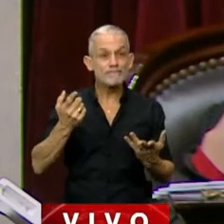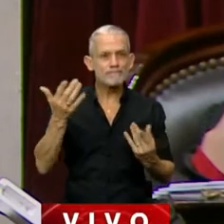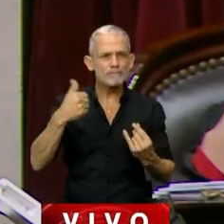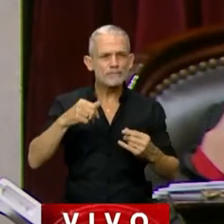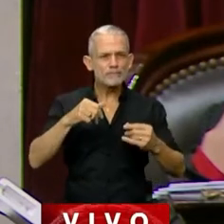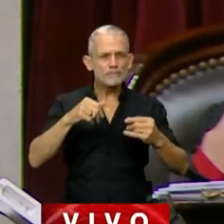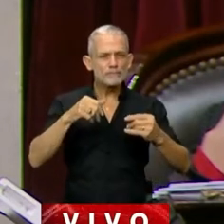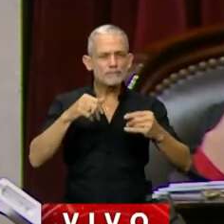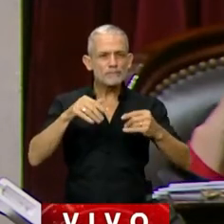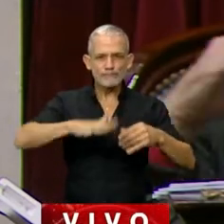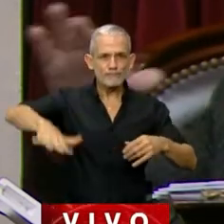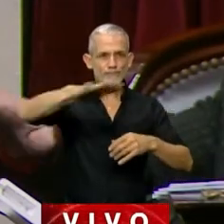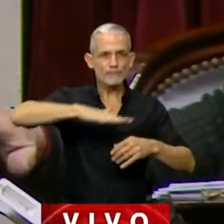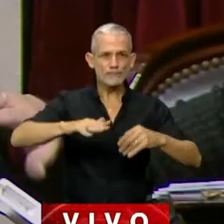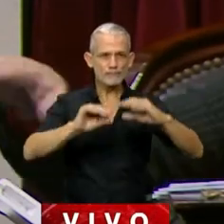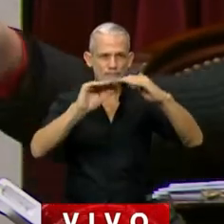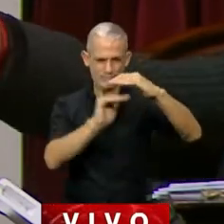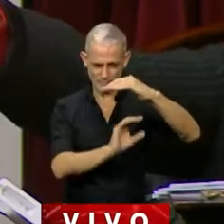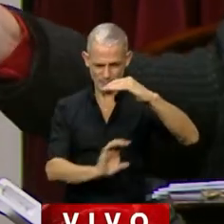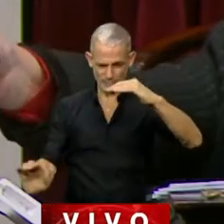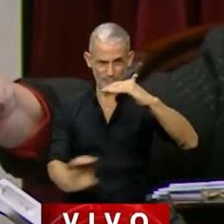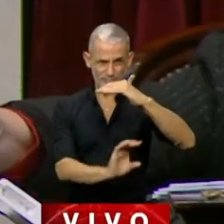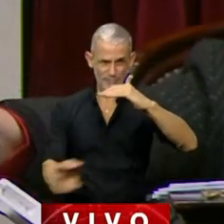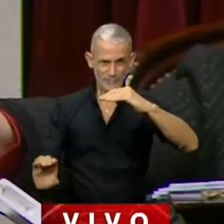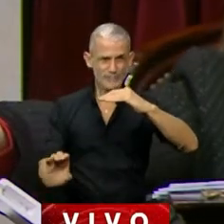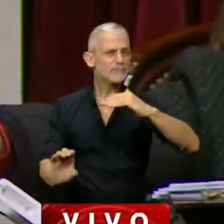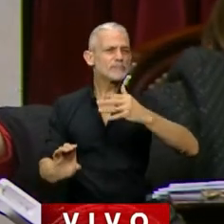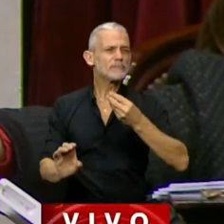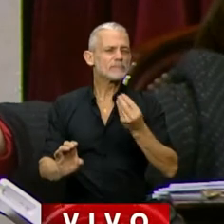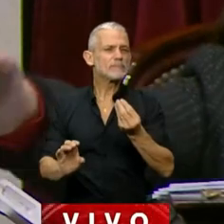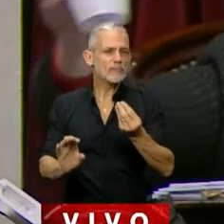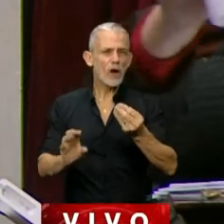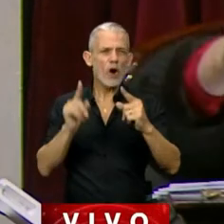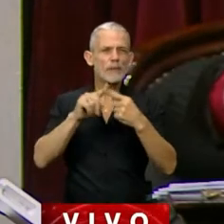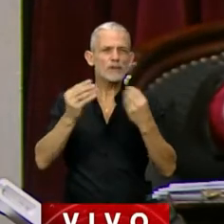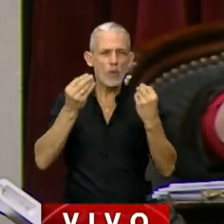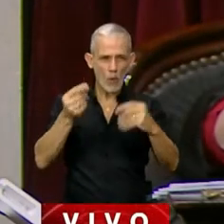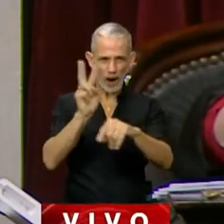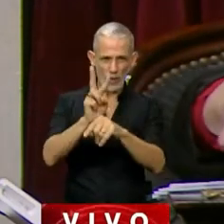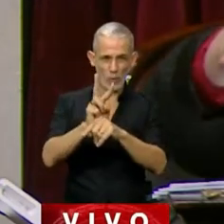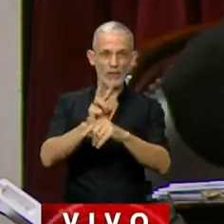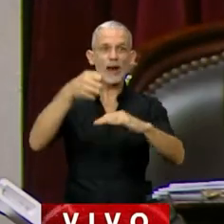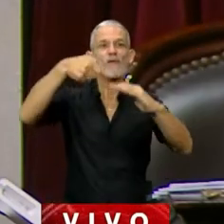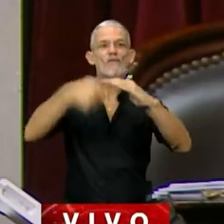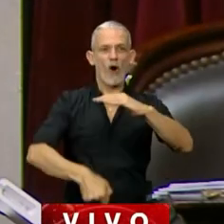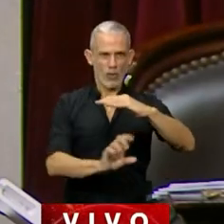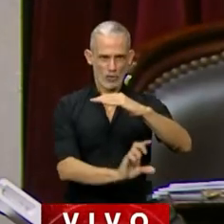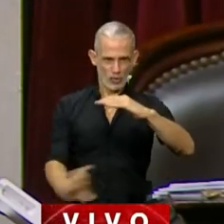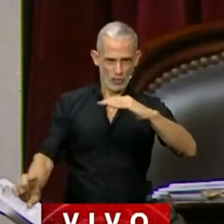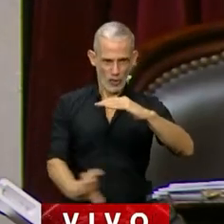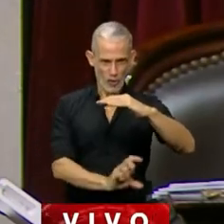justamente una reserva bentónica con el objetivo de proteger el fondo,